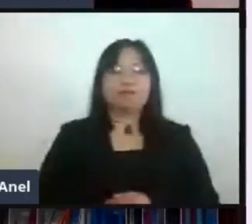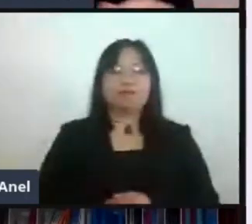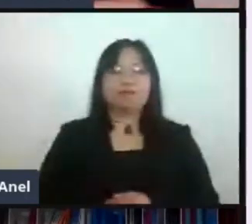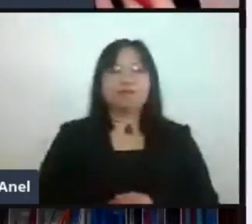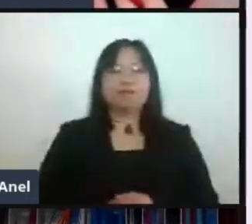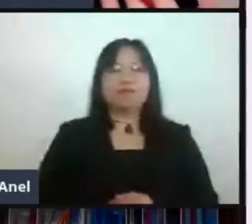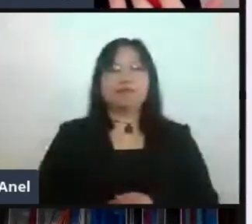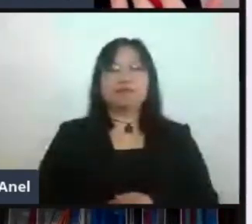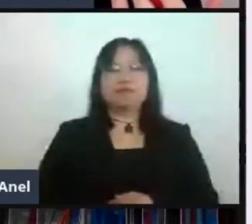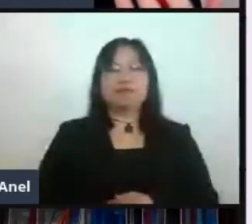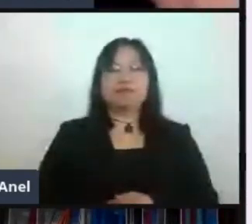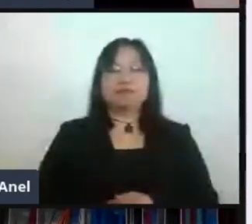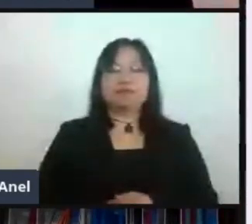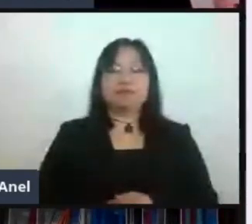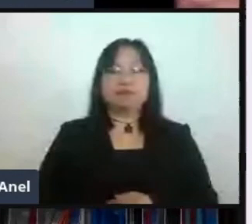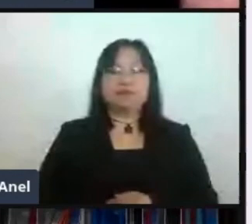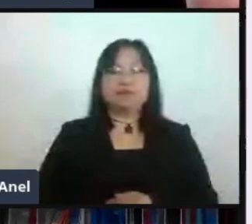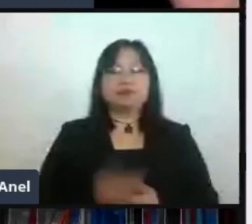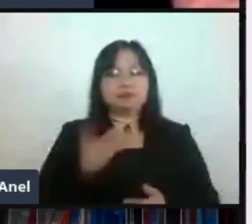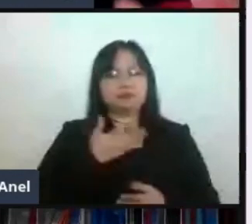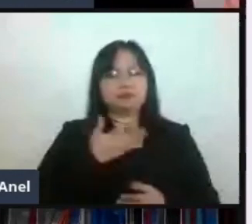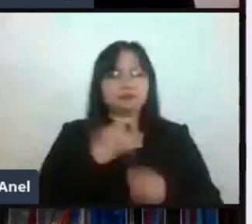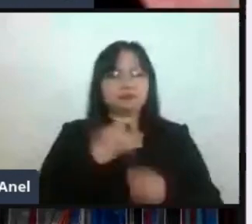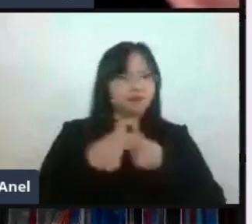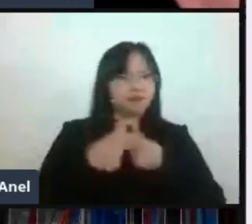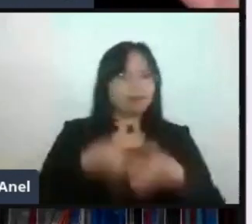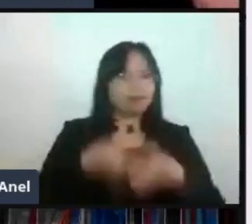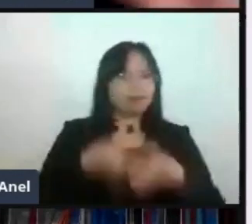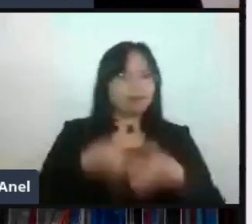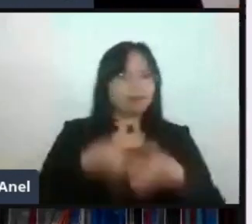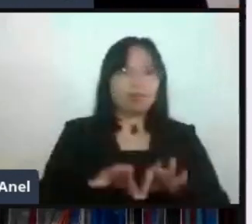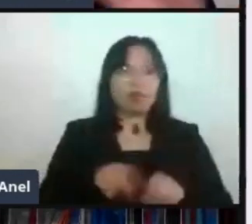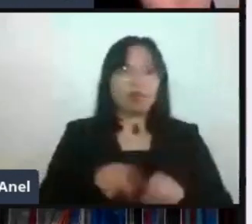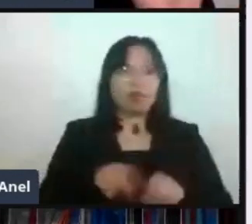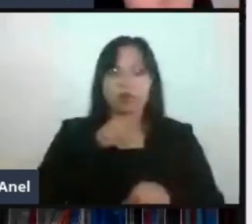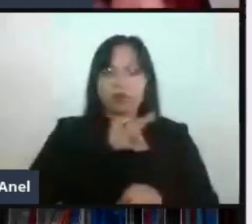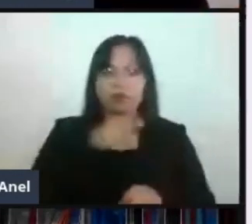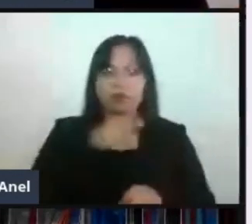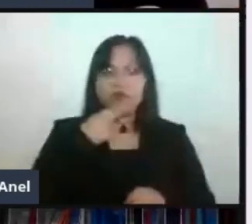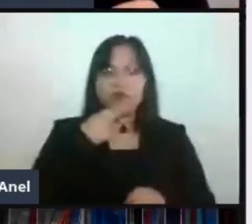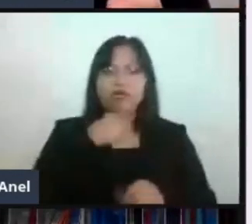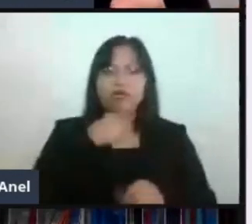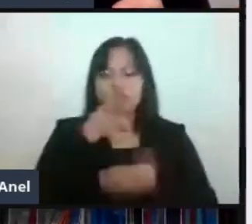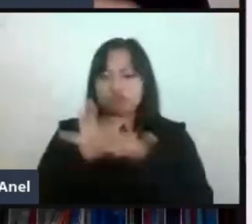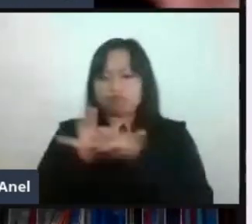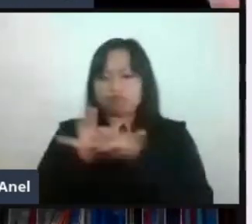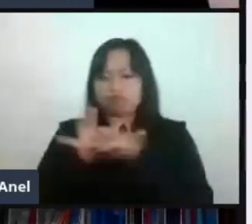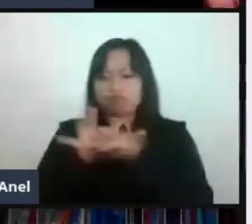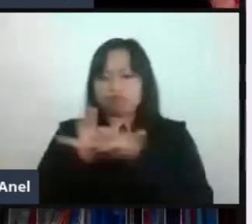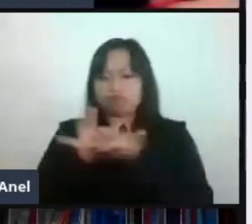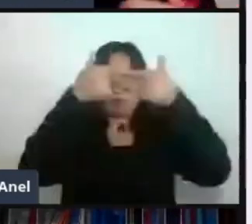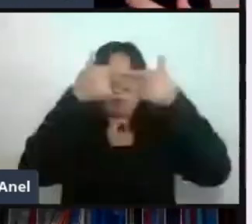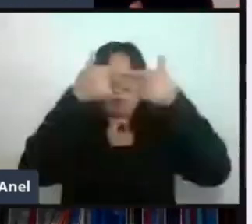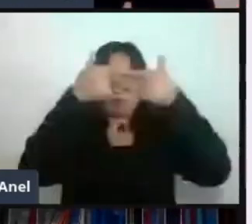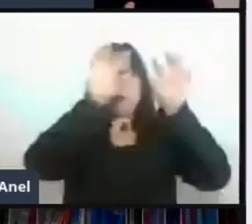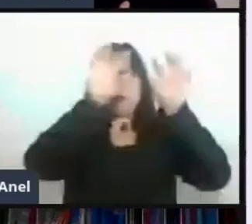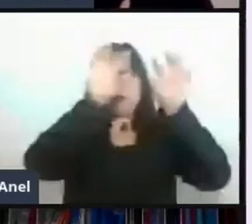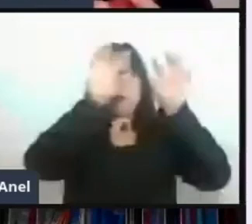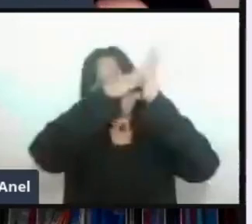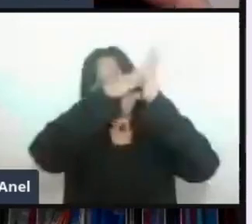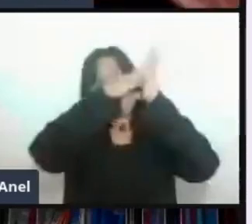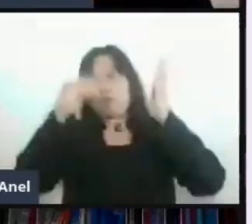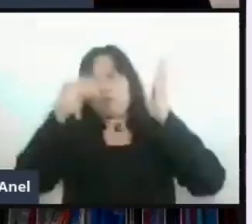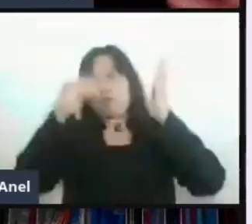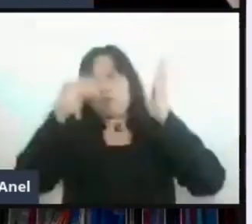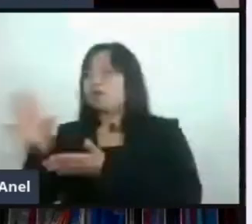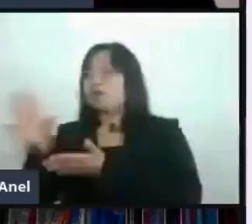es muy importante. Es, cualquiera que tenga este link, cuando tú lo vas a enviar, cuando lo vas a compartir, lo puede contestar o yo puedo restringir